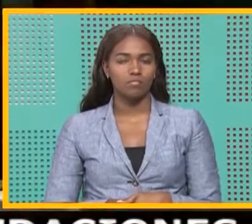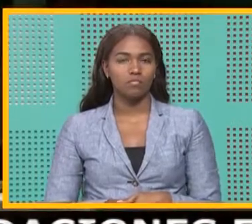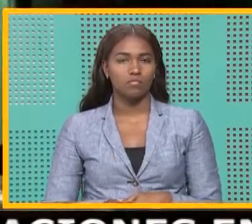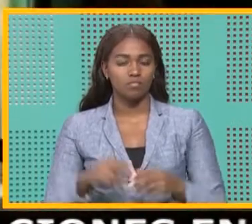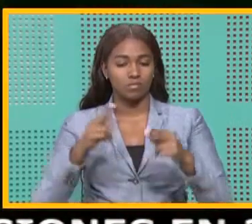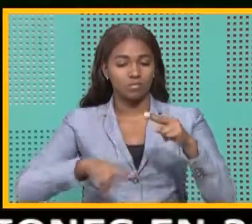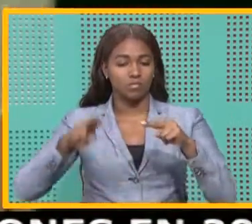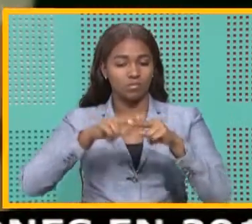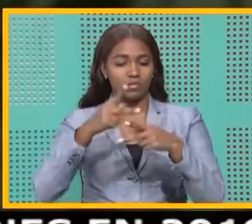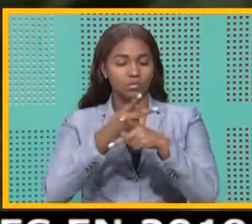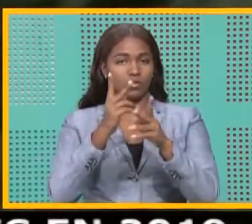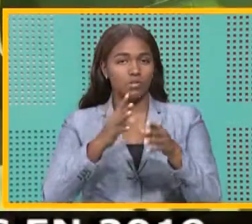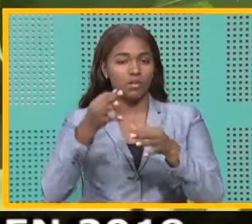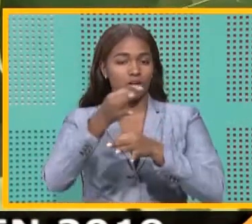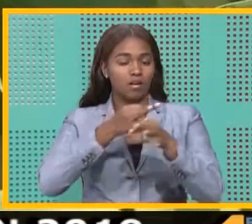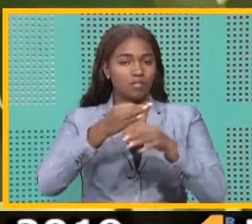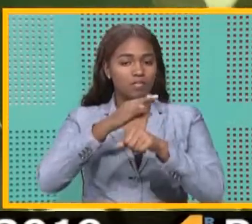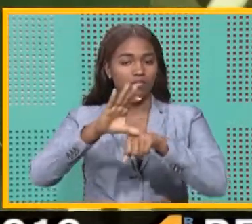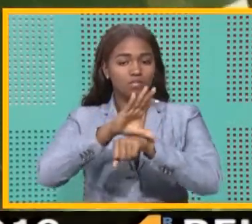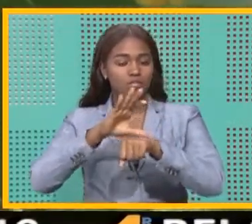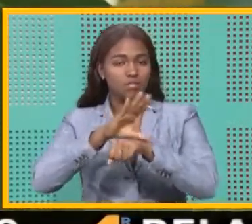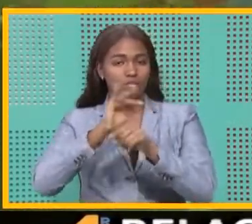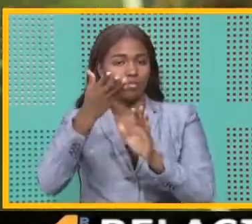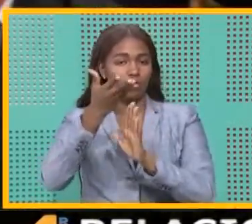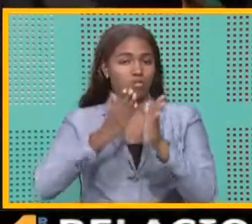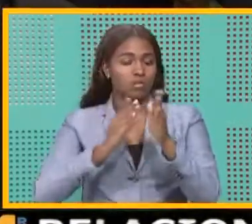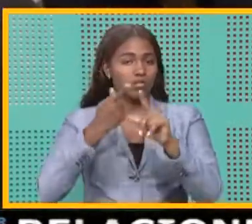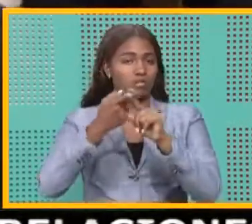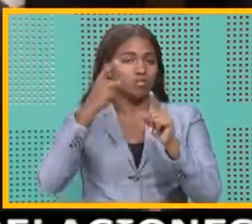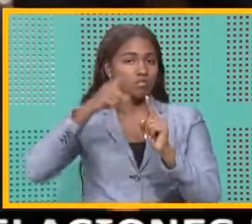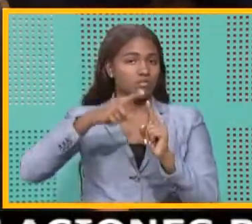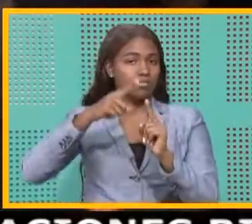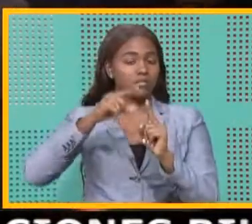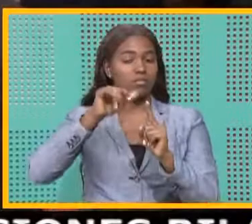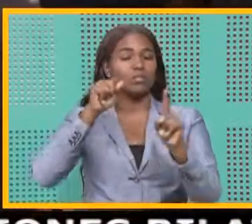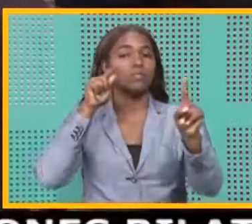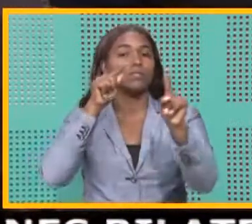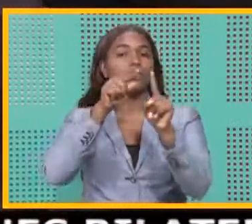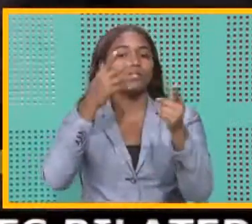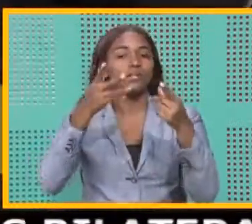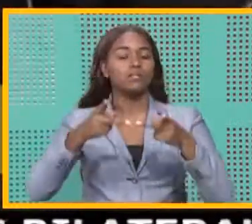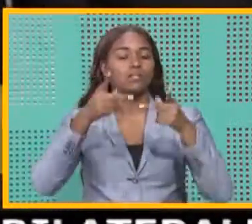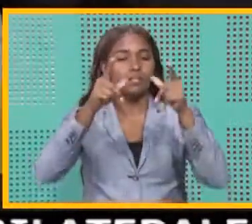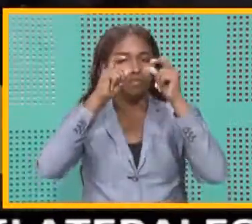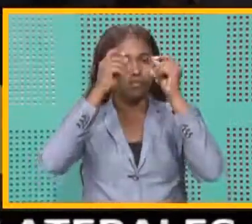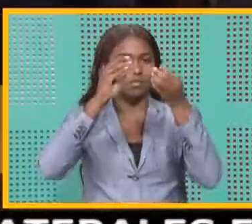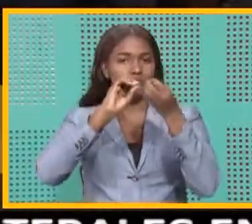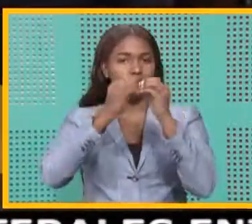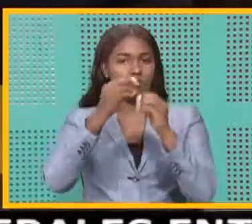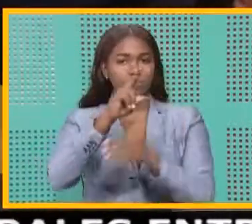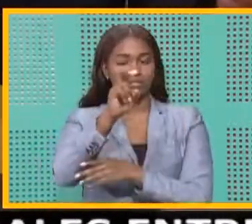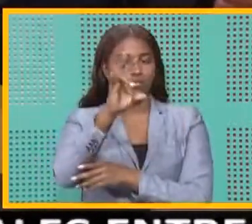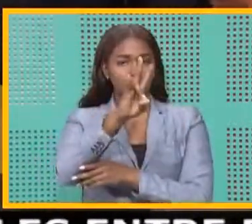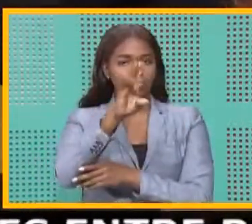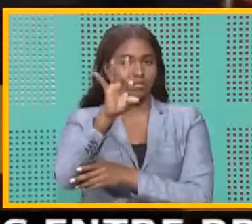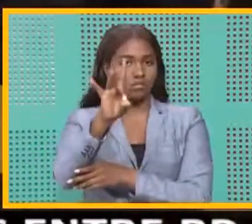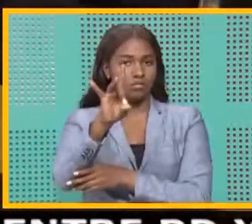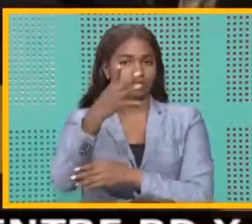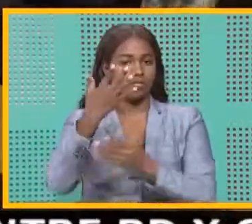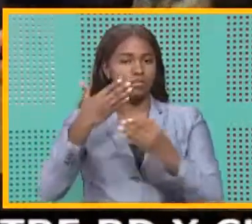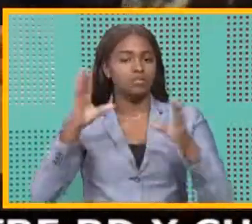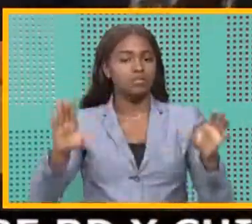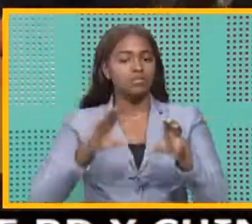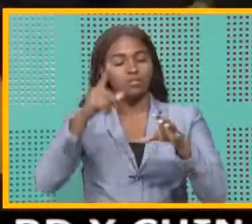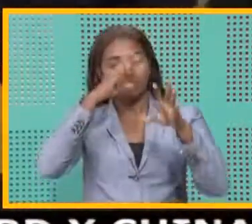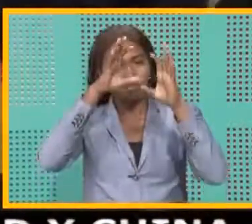Aumentar la producción de café, cacao y aguacate en San Cristóbal es el propósito de la visita sorpresa 278 realizada